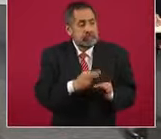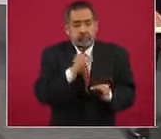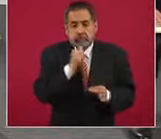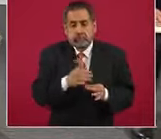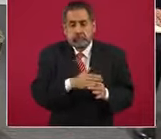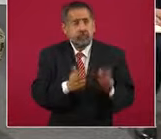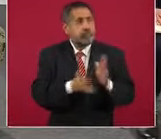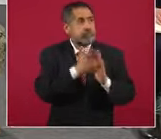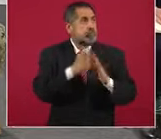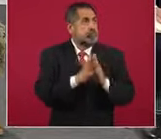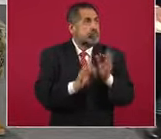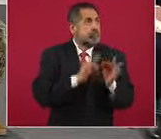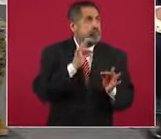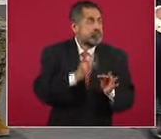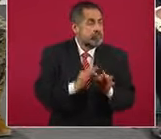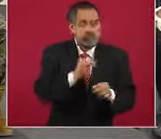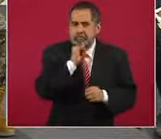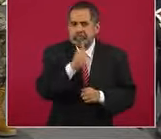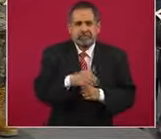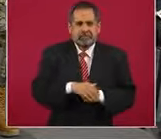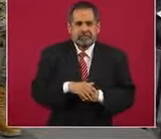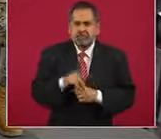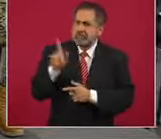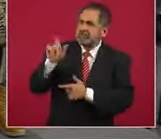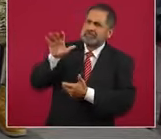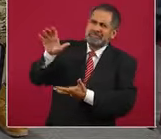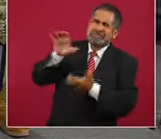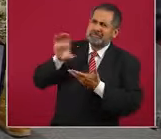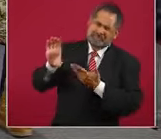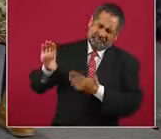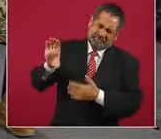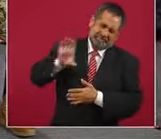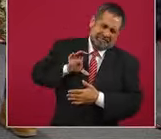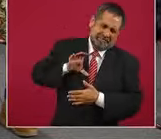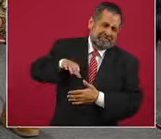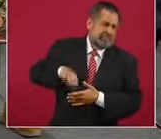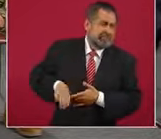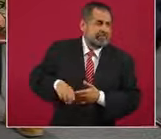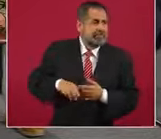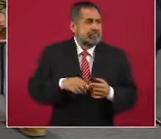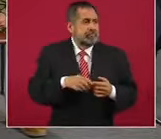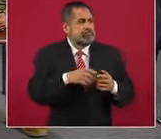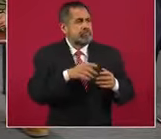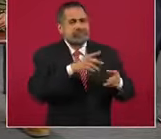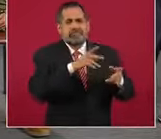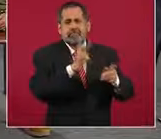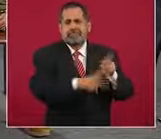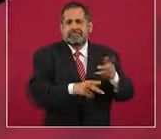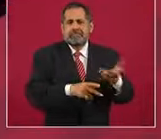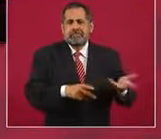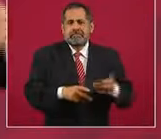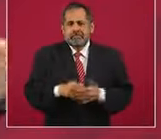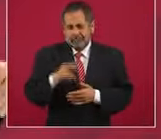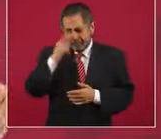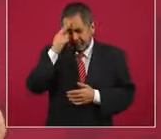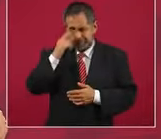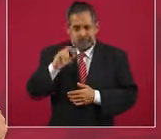no terminaban las obras, cobraban muy caro. Antes, un